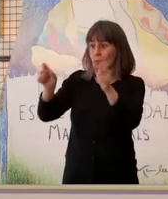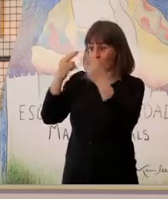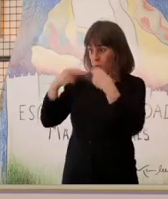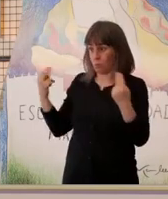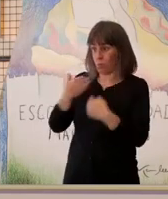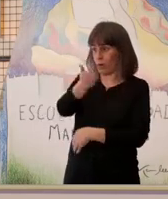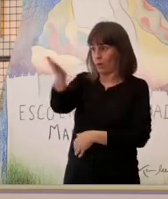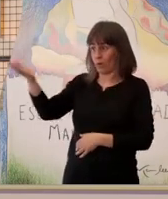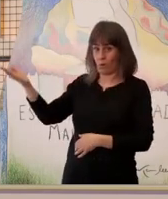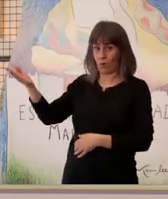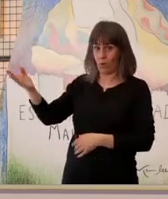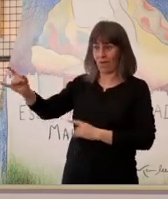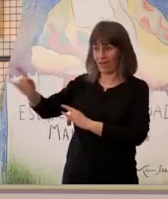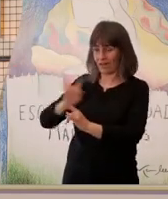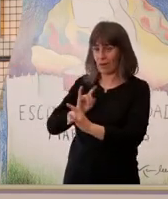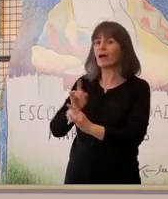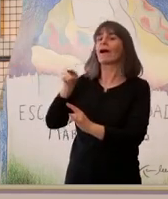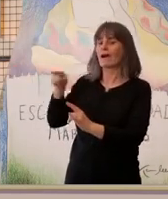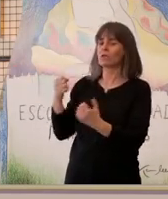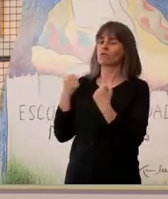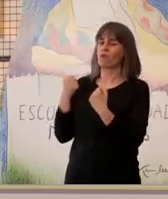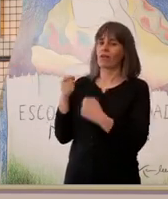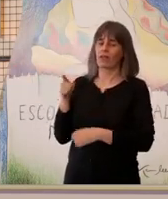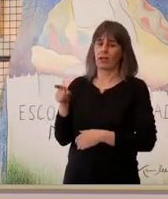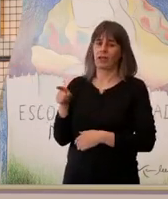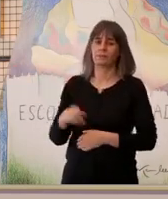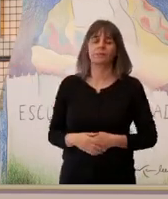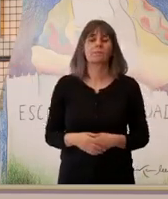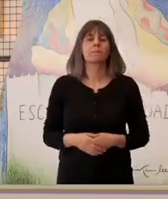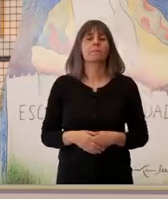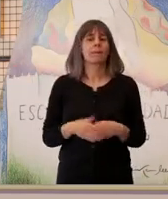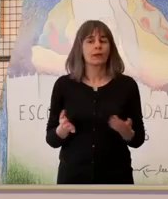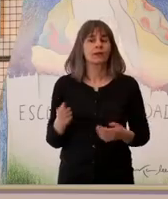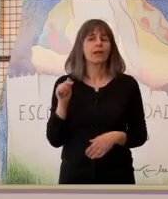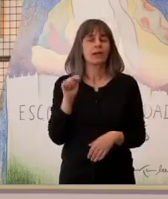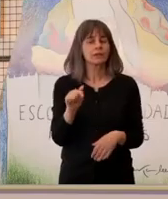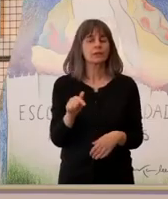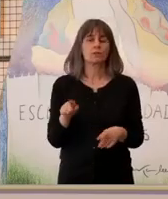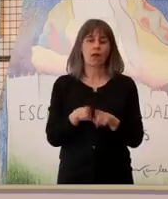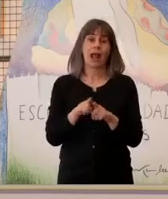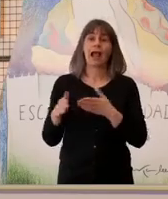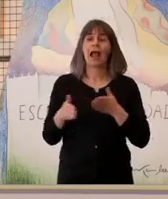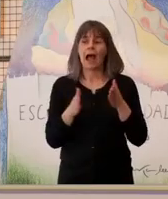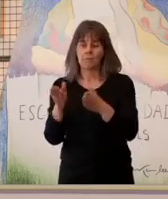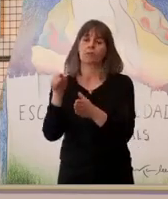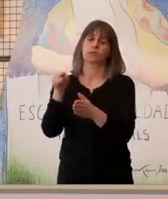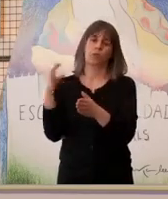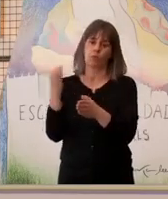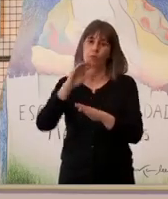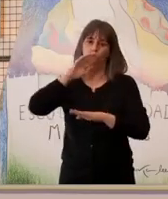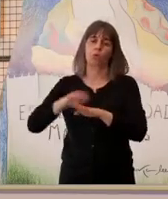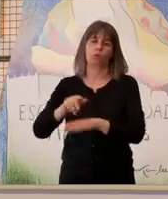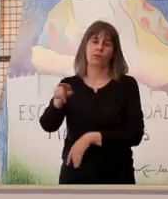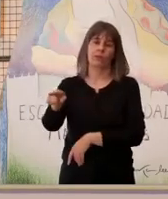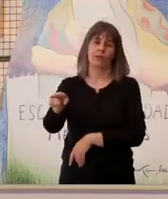tiene otra fuerza y entonces esto es el camino que yo creo que tendríamos que hacer para mí